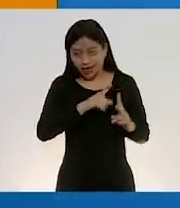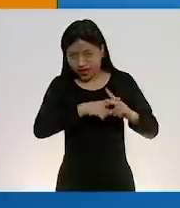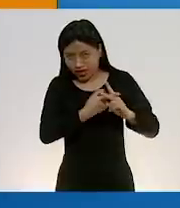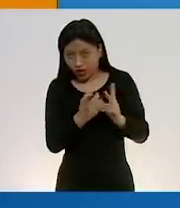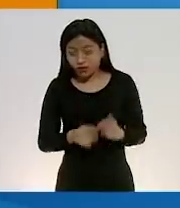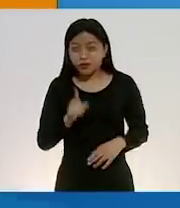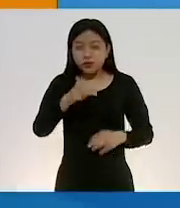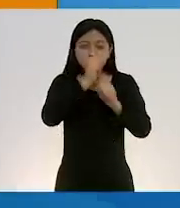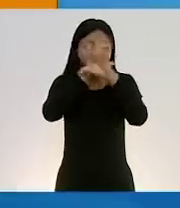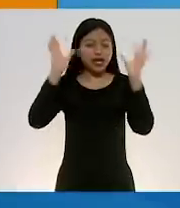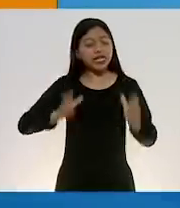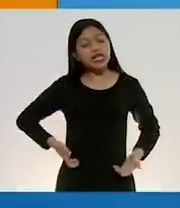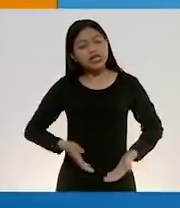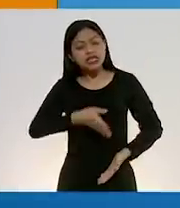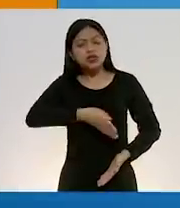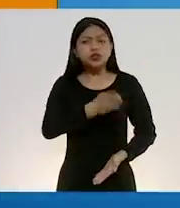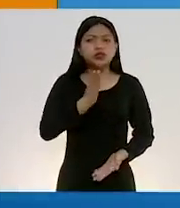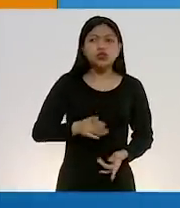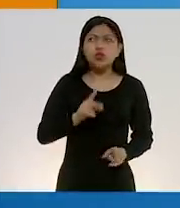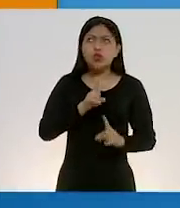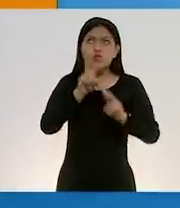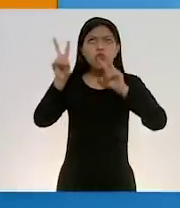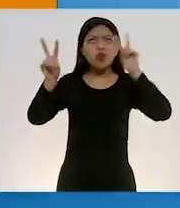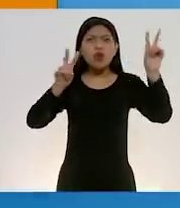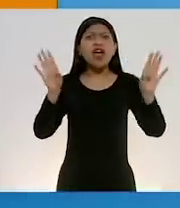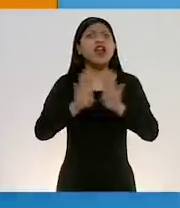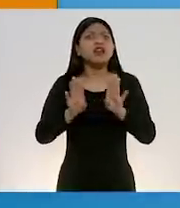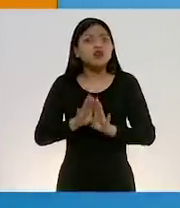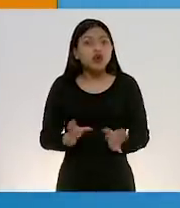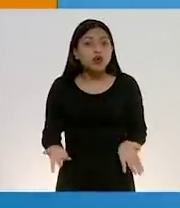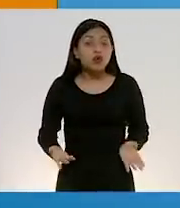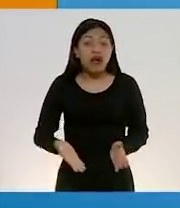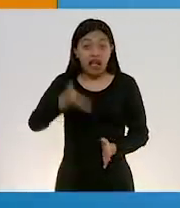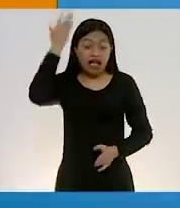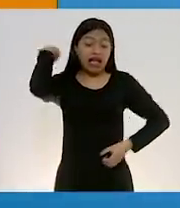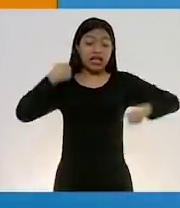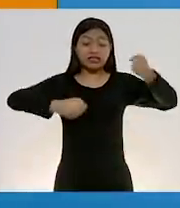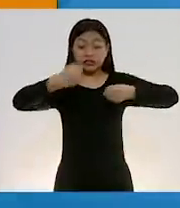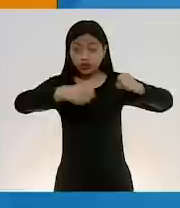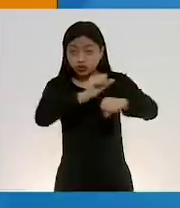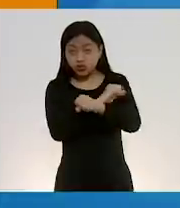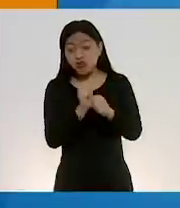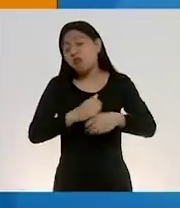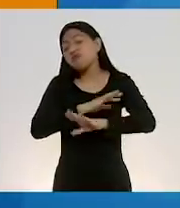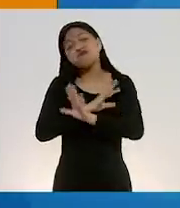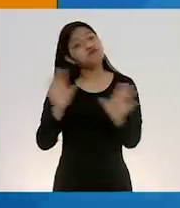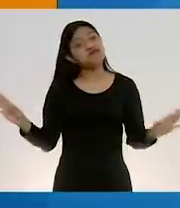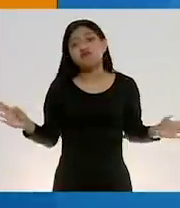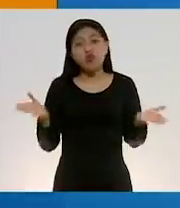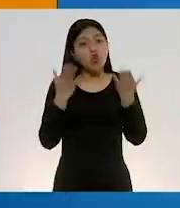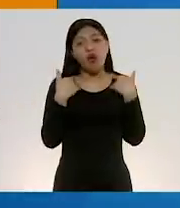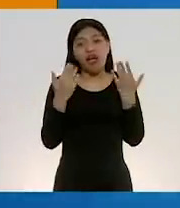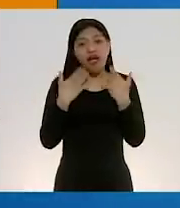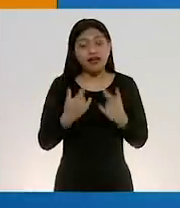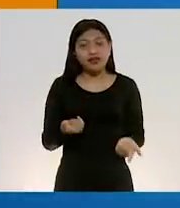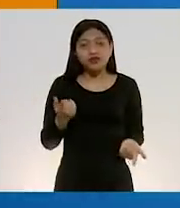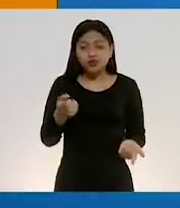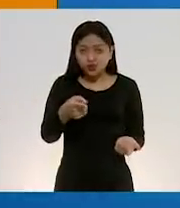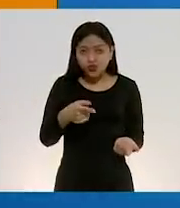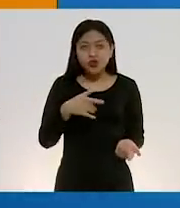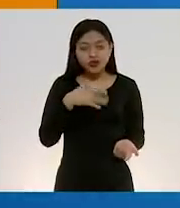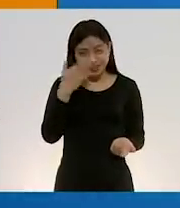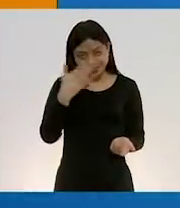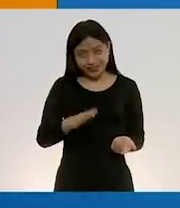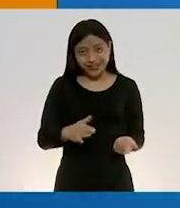recorrer sus calles? ¿Cómo creen que se veían? Por supuesto no existían los autos como hoy los conocemos. Y estoy seguro de que